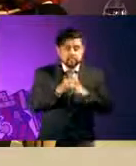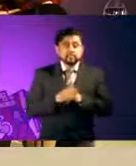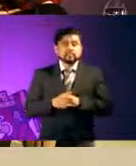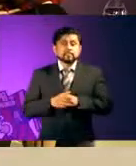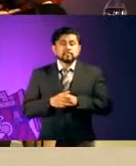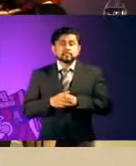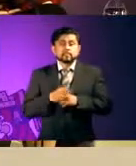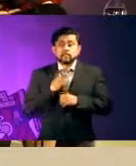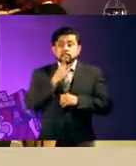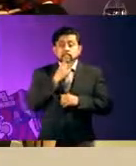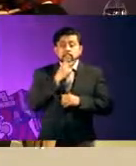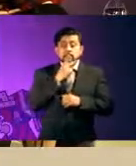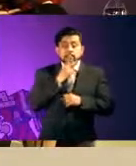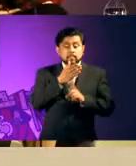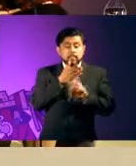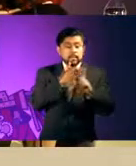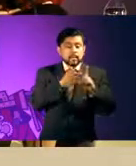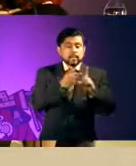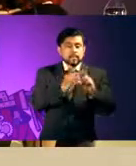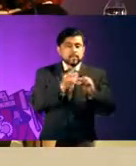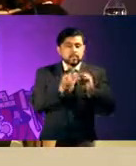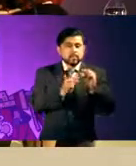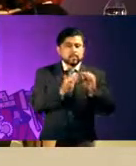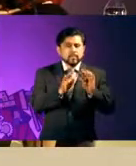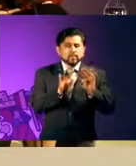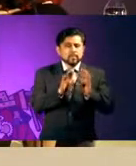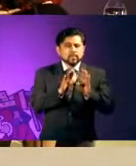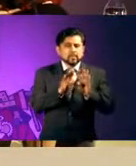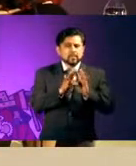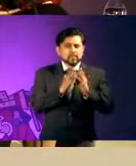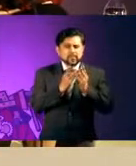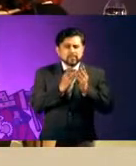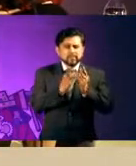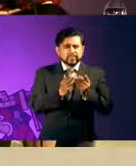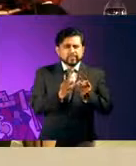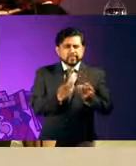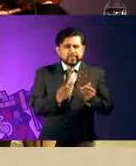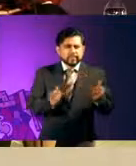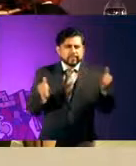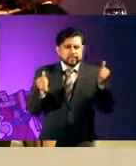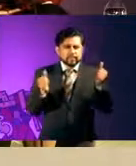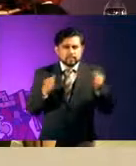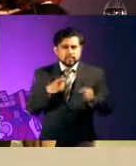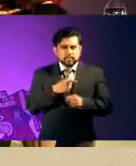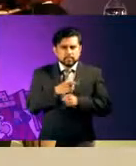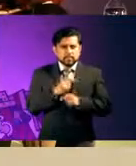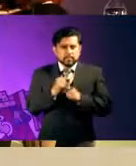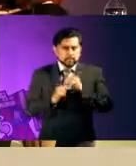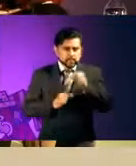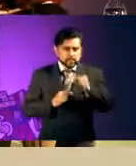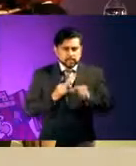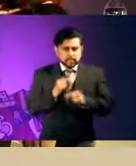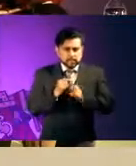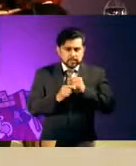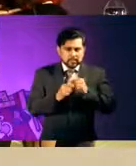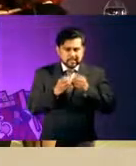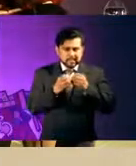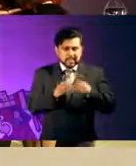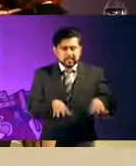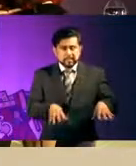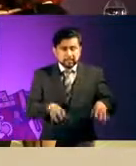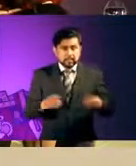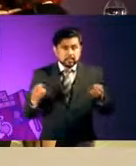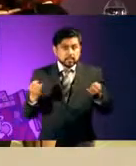a cómo se va desdibujando en la sociedad mexicana en la familia mexicana se va desdibujando también el